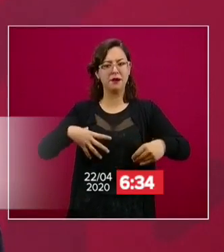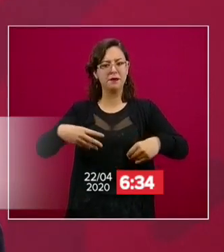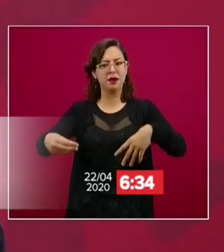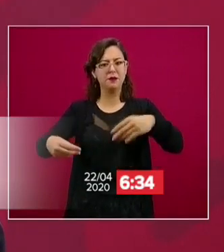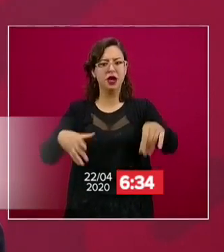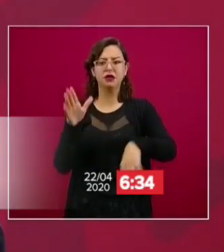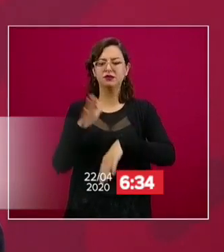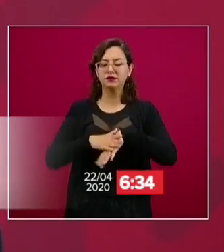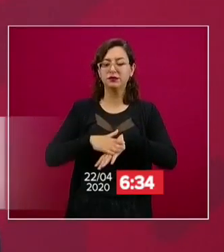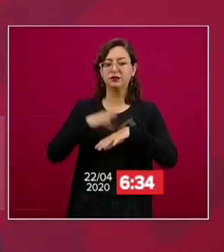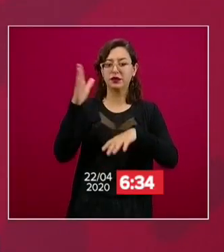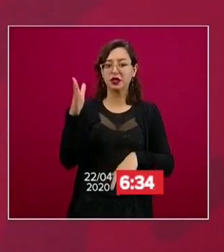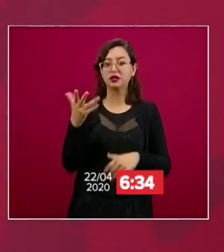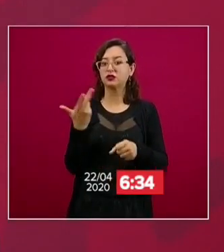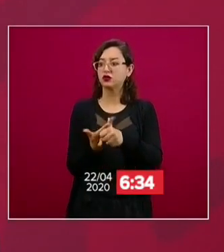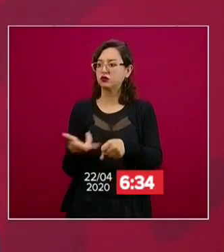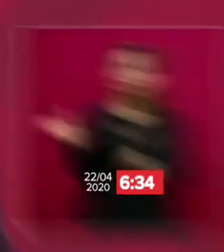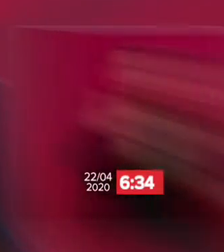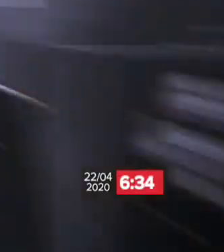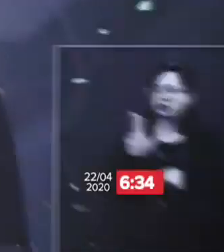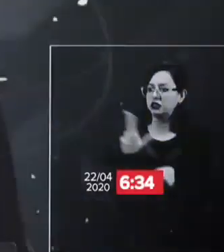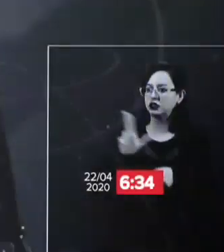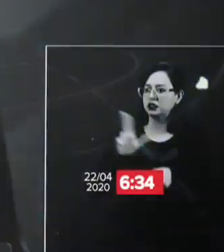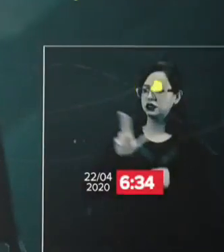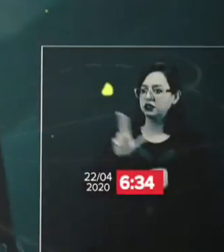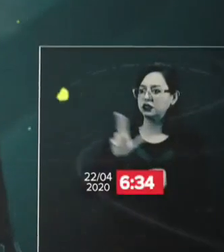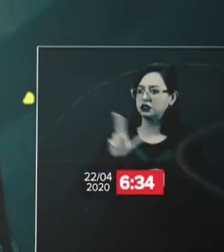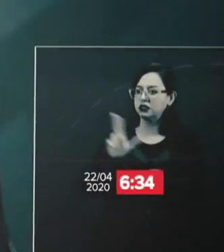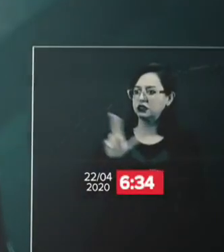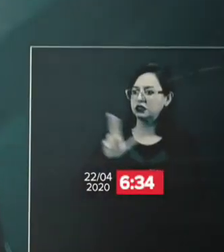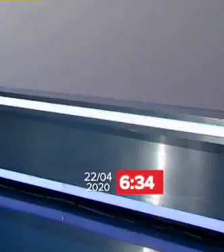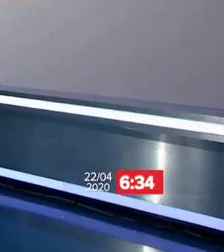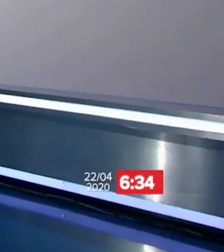contagios, en el número de hospitalizaciones.